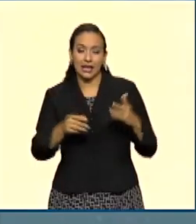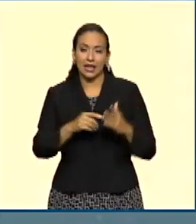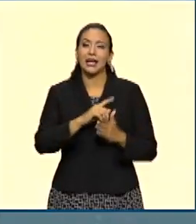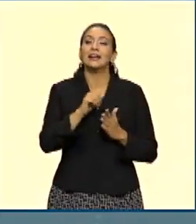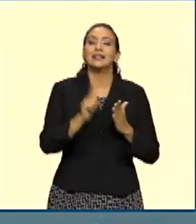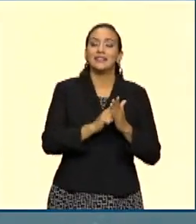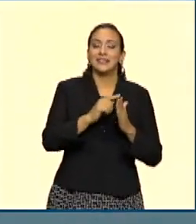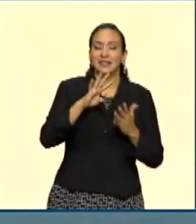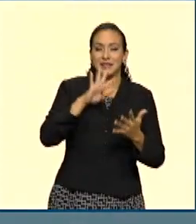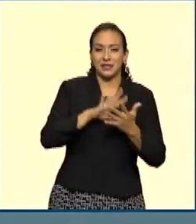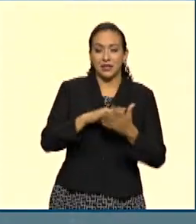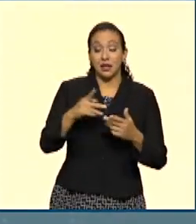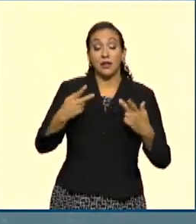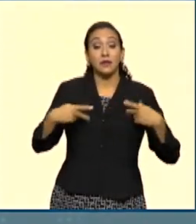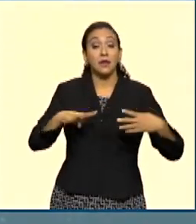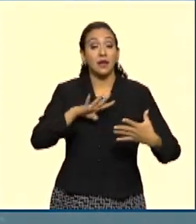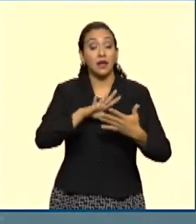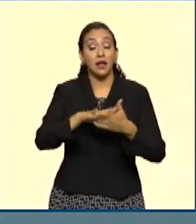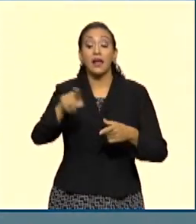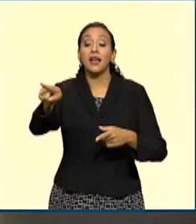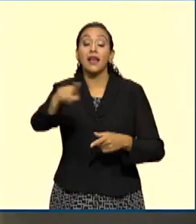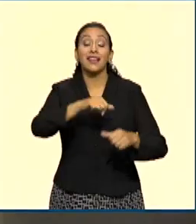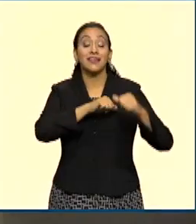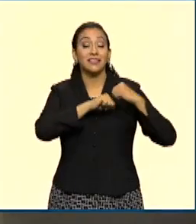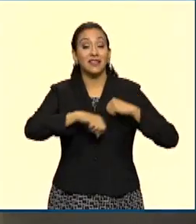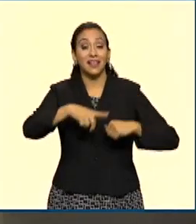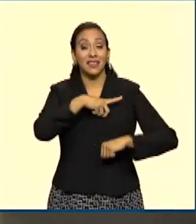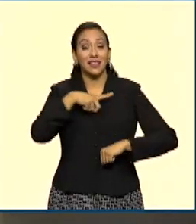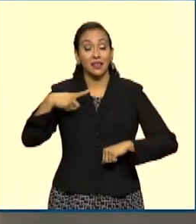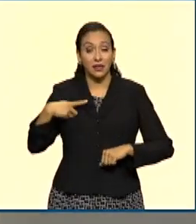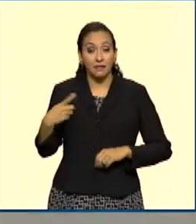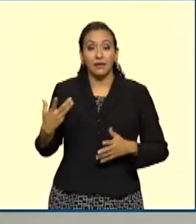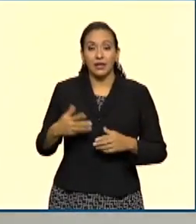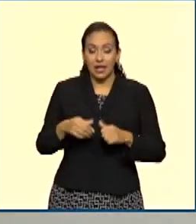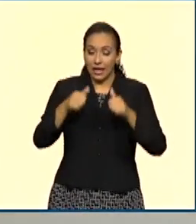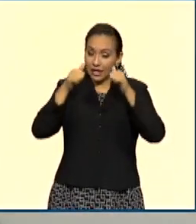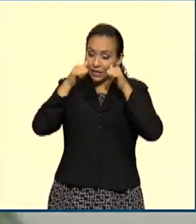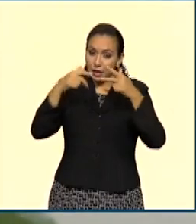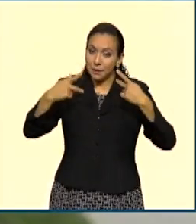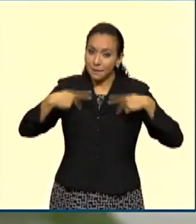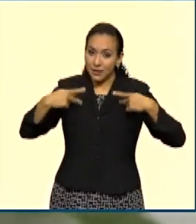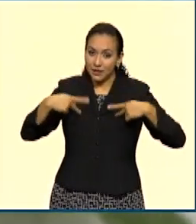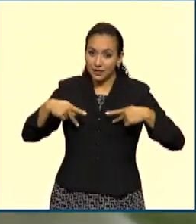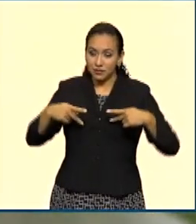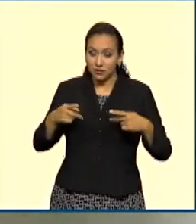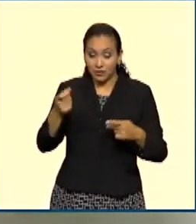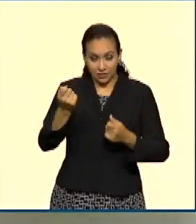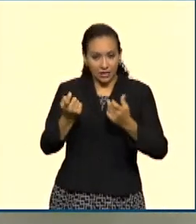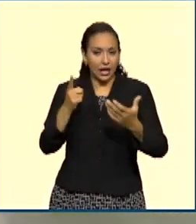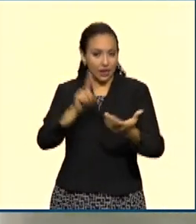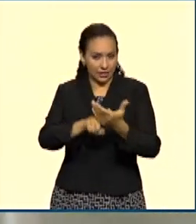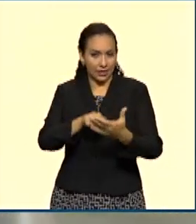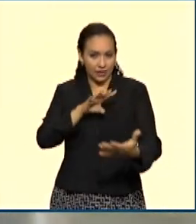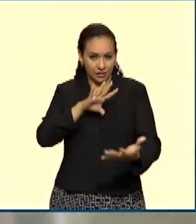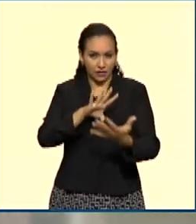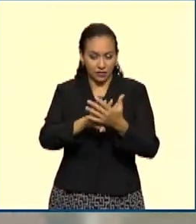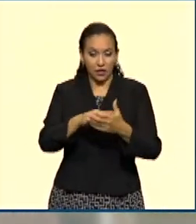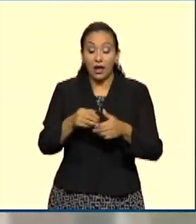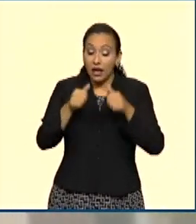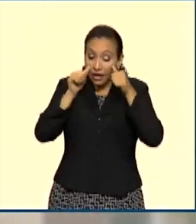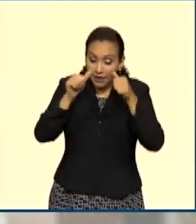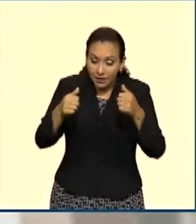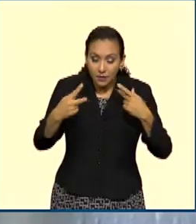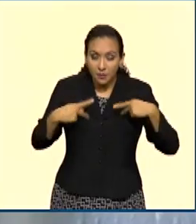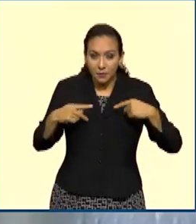señaló, las autoridades penitenciarias están obligadas a garantizar el derecho a la vida de las personas privadas de la libertad y a brindar